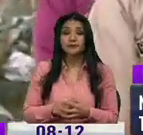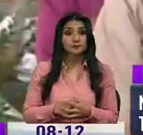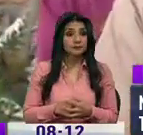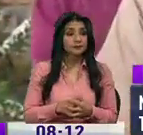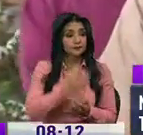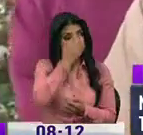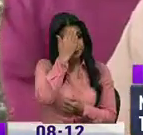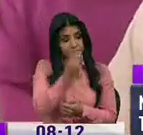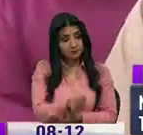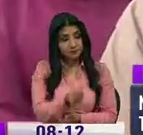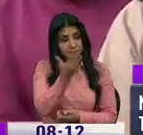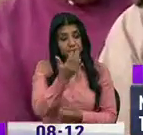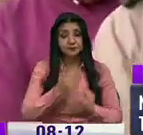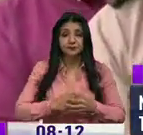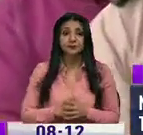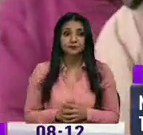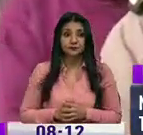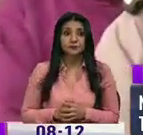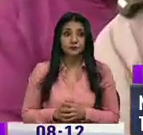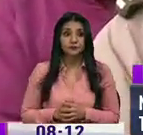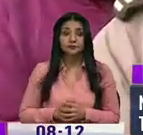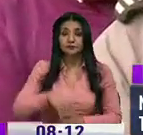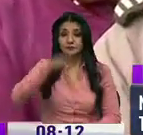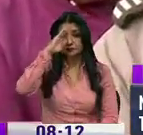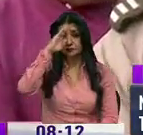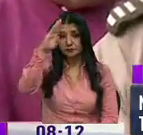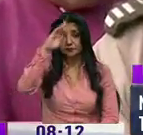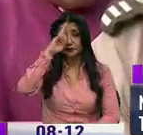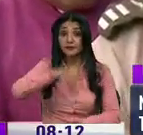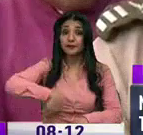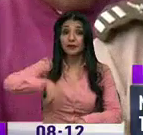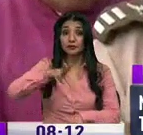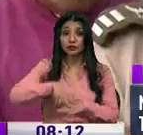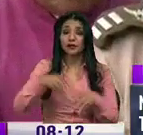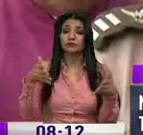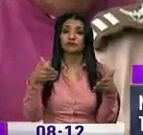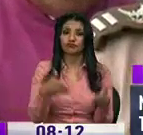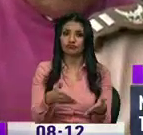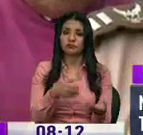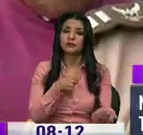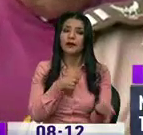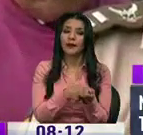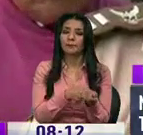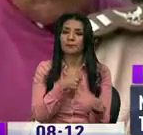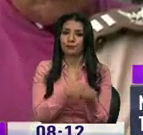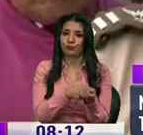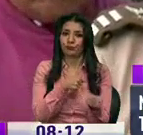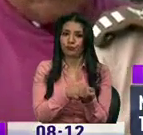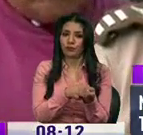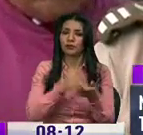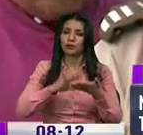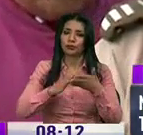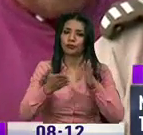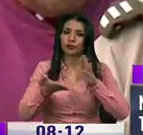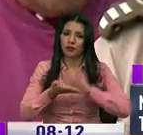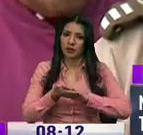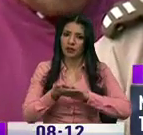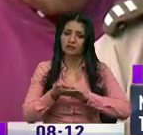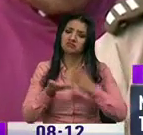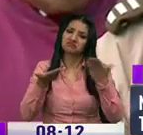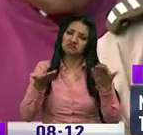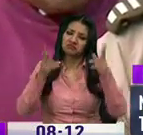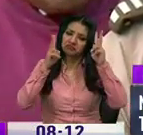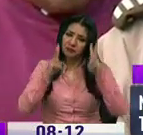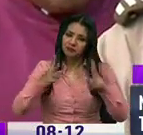Muy buenos días. Sí, efectivamente, nosotros como Policía Nacional estamos dando las colaboraciones a la comunidad para lo que